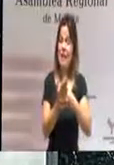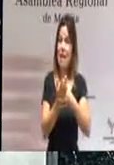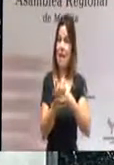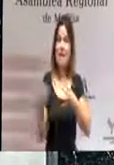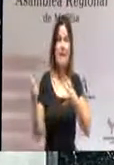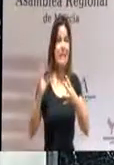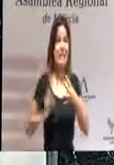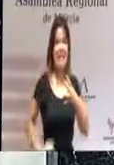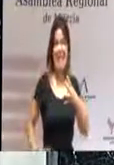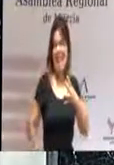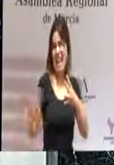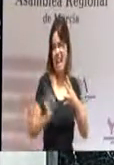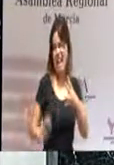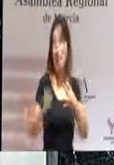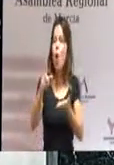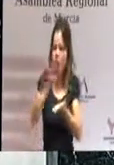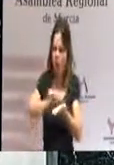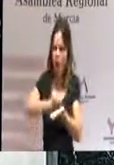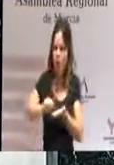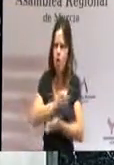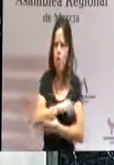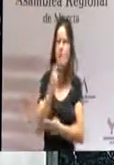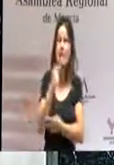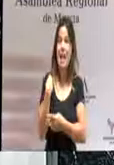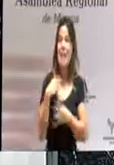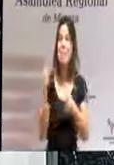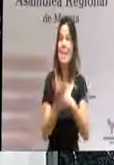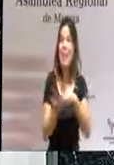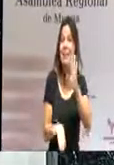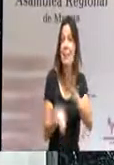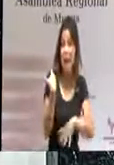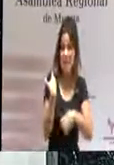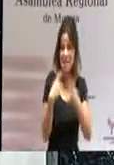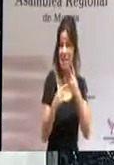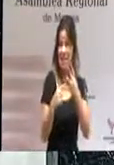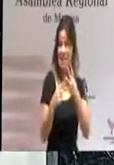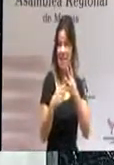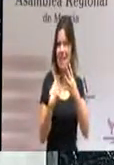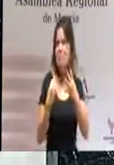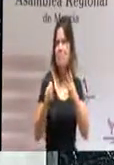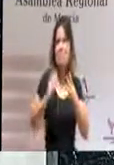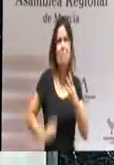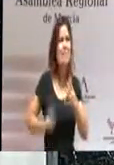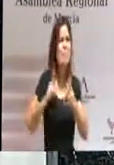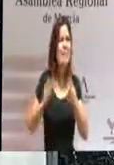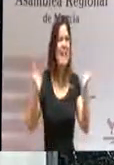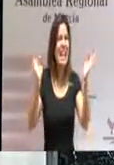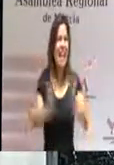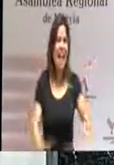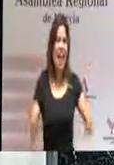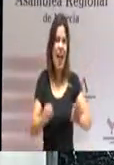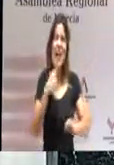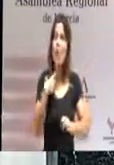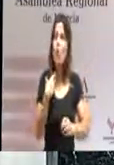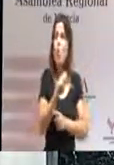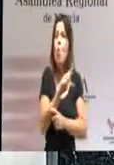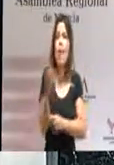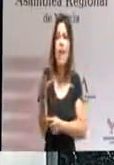ingreso. Tome nota, señor presidente, más de la mitad no tienen acceso a ninguna prestación social y se les está negando